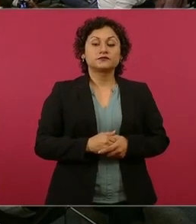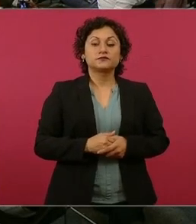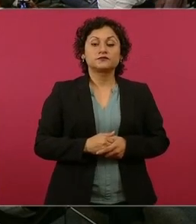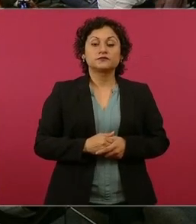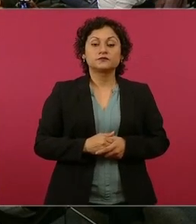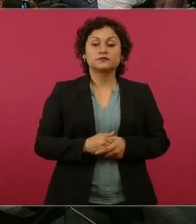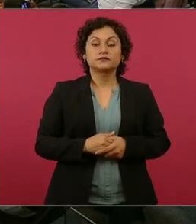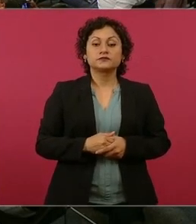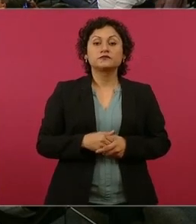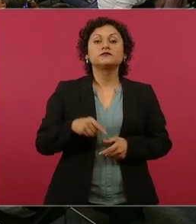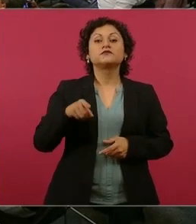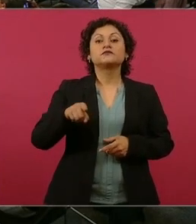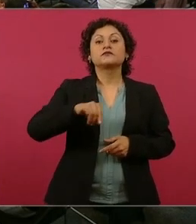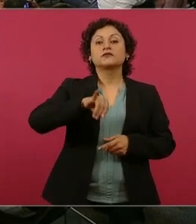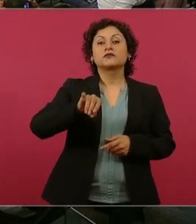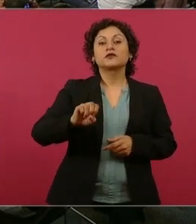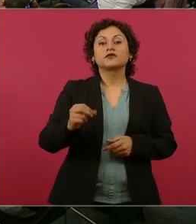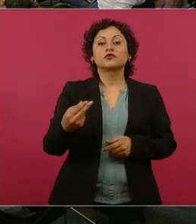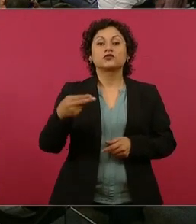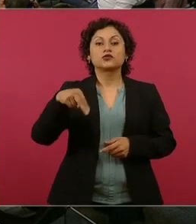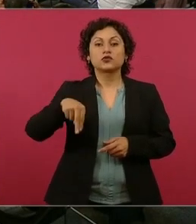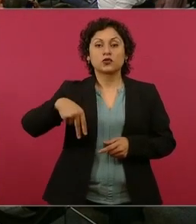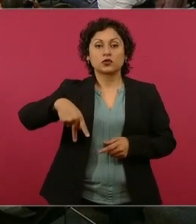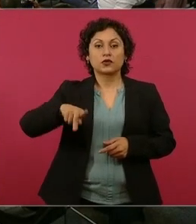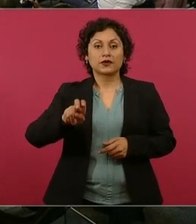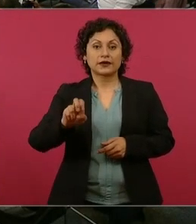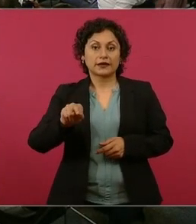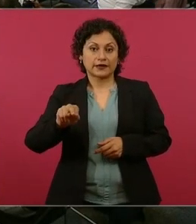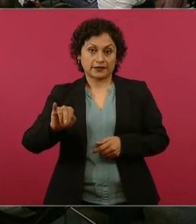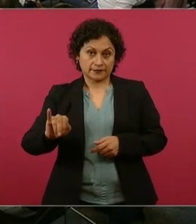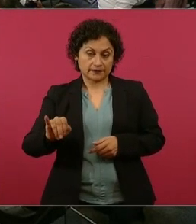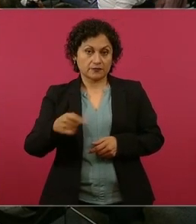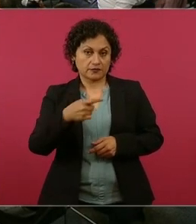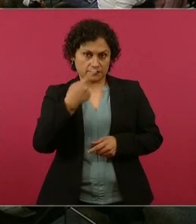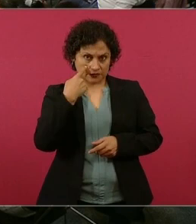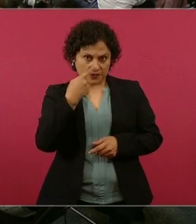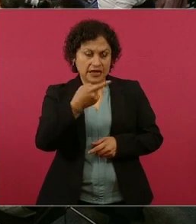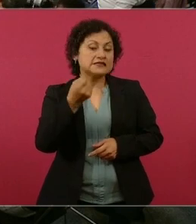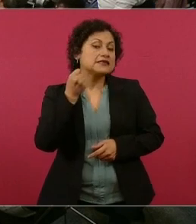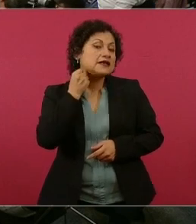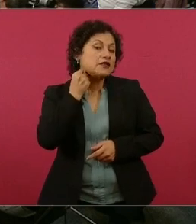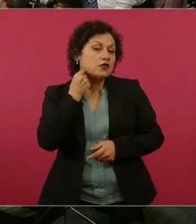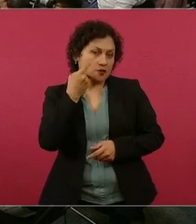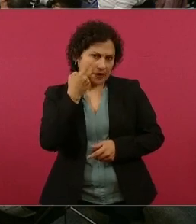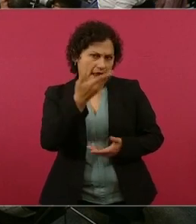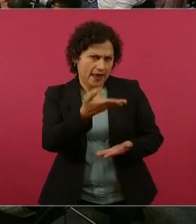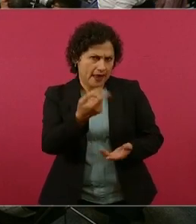John Kennedy es senador, pero miren lo que dice.